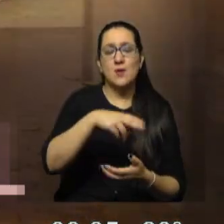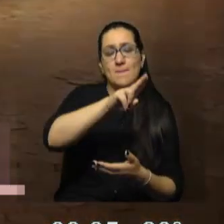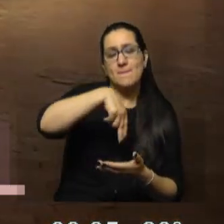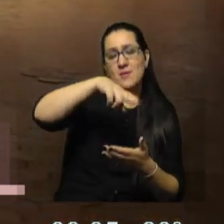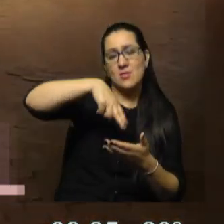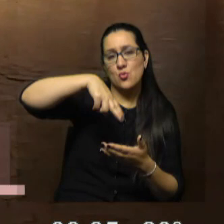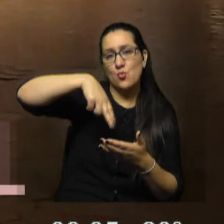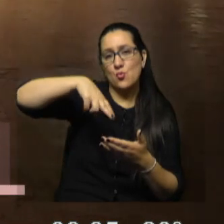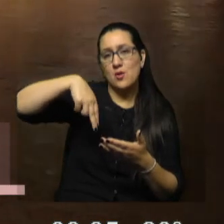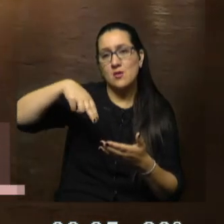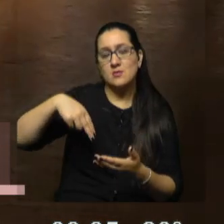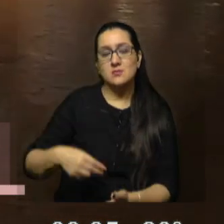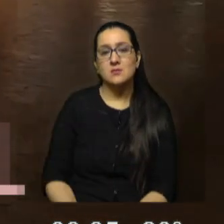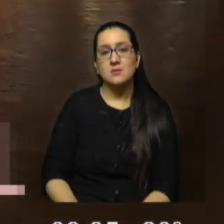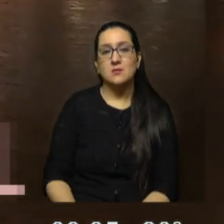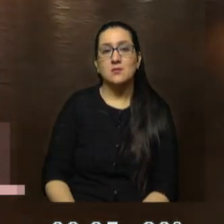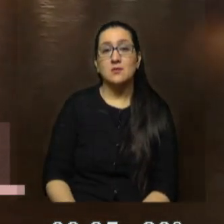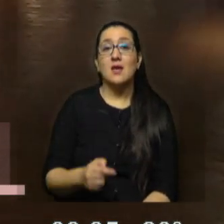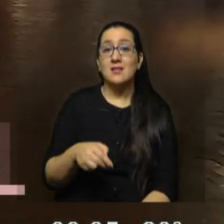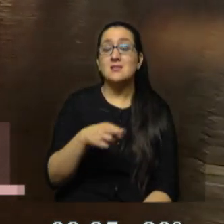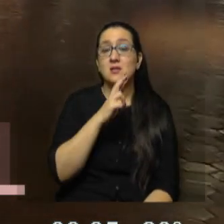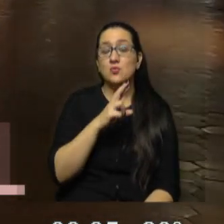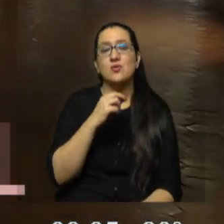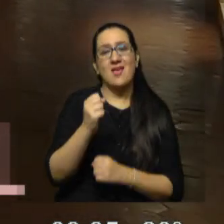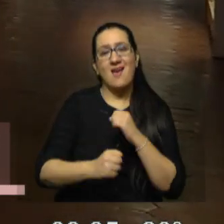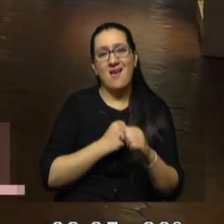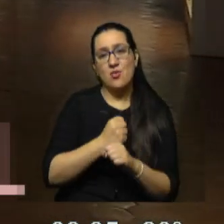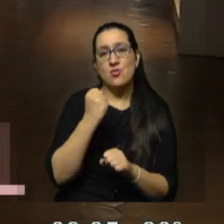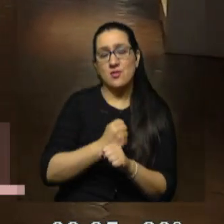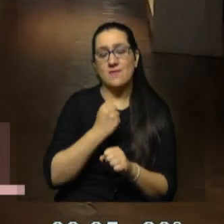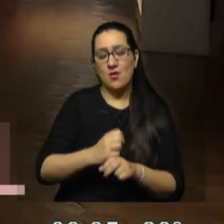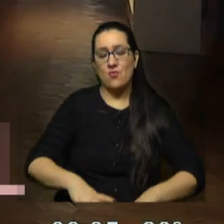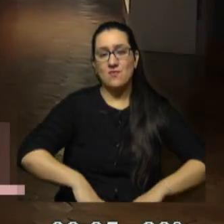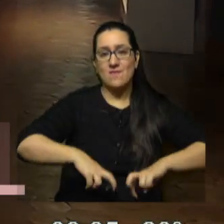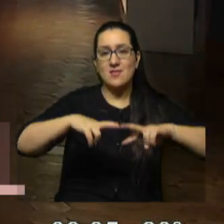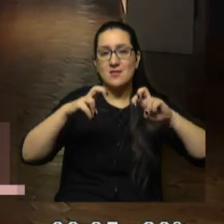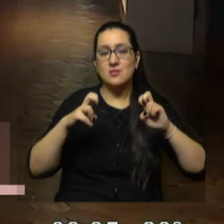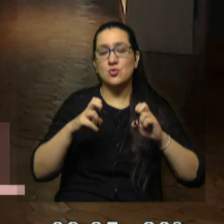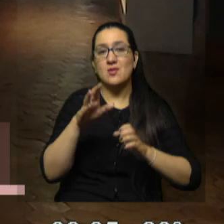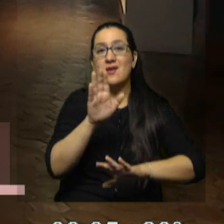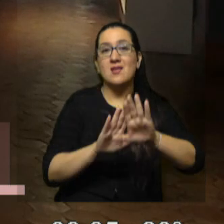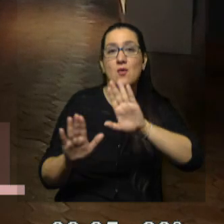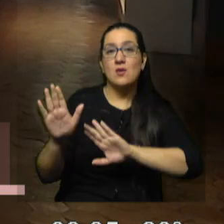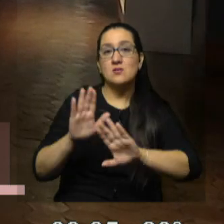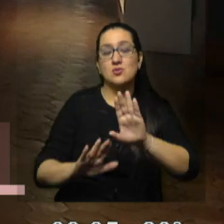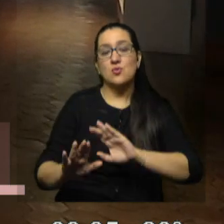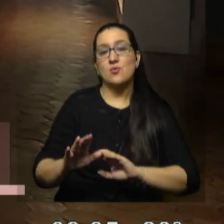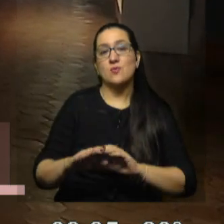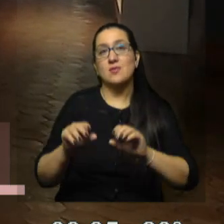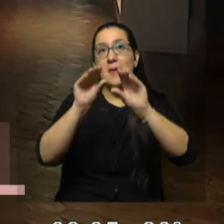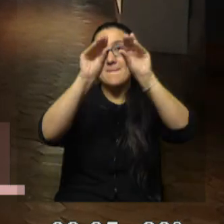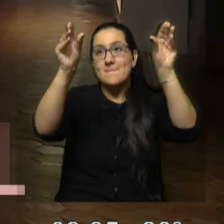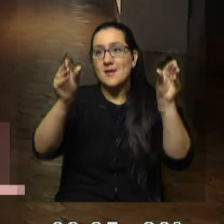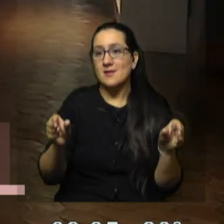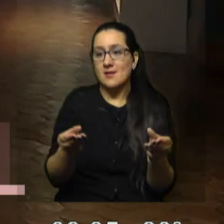papel. Entonces, este es el resultado de varios años de trabajo, de investigación, de restauración, de enmarcado,